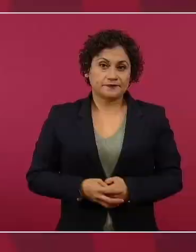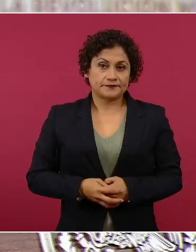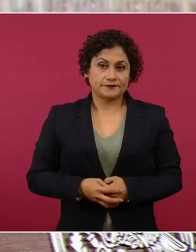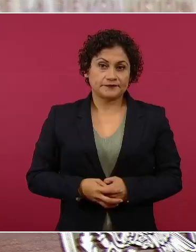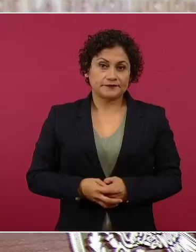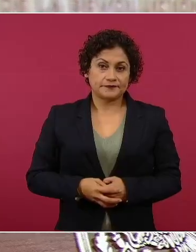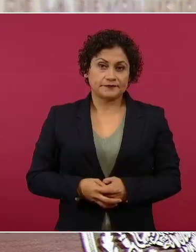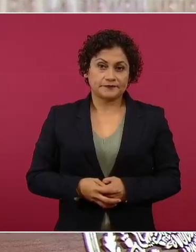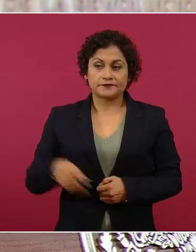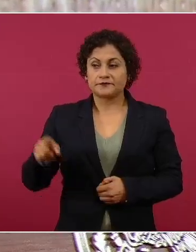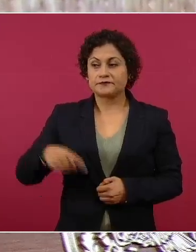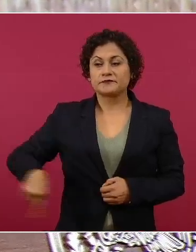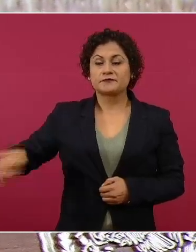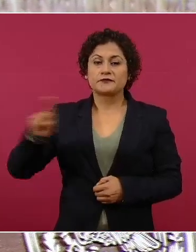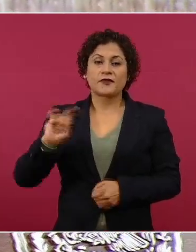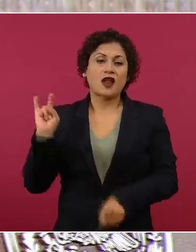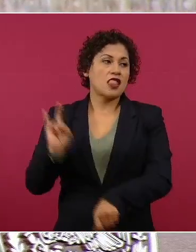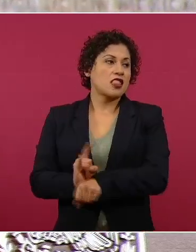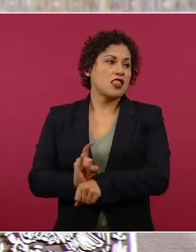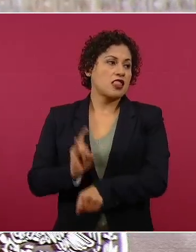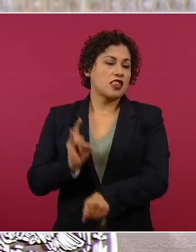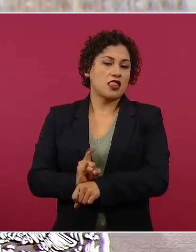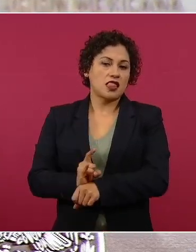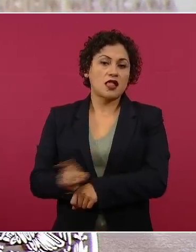muy falsarios y cretinos.